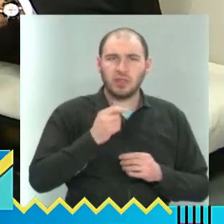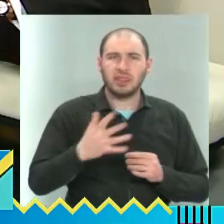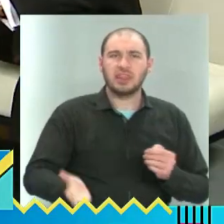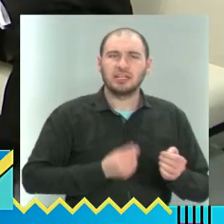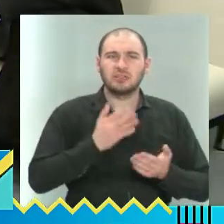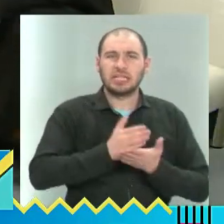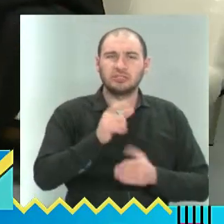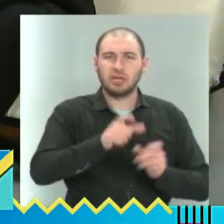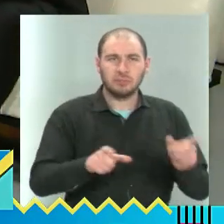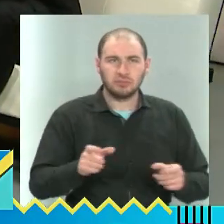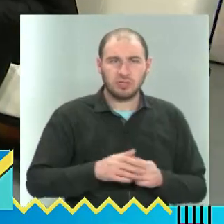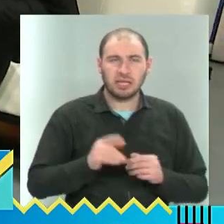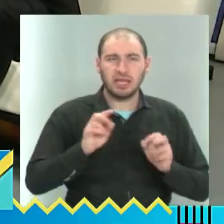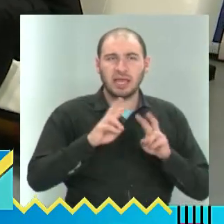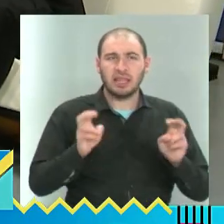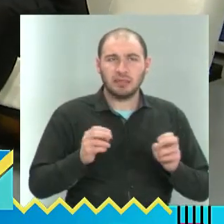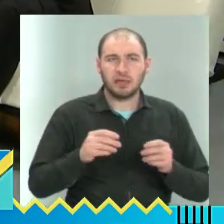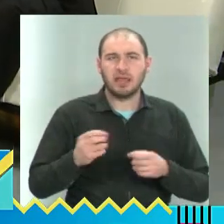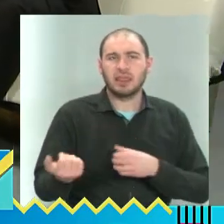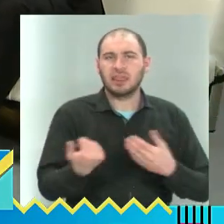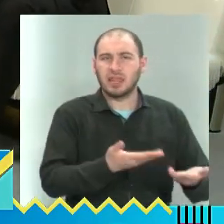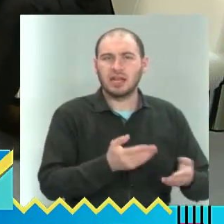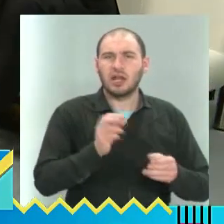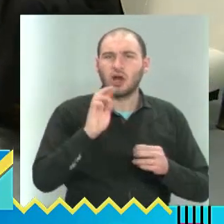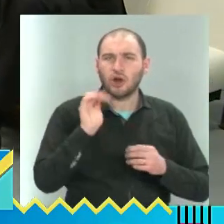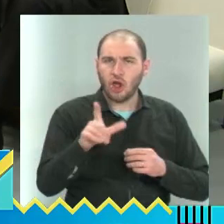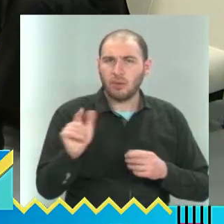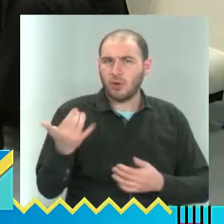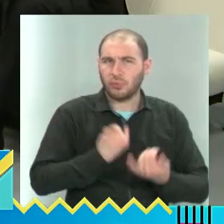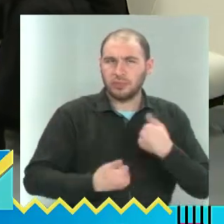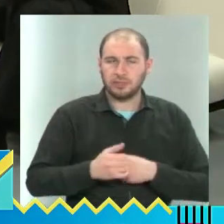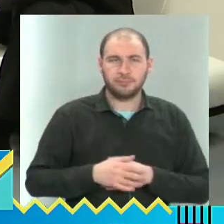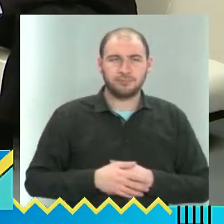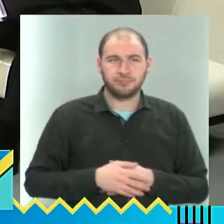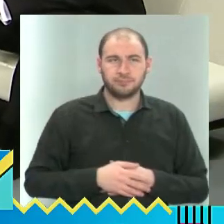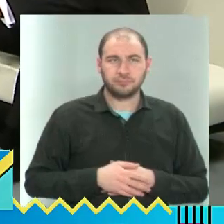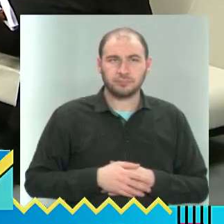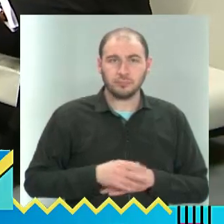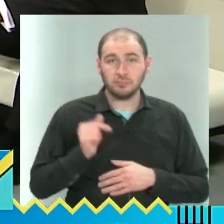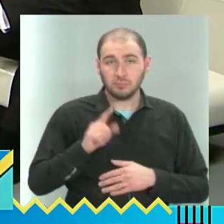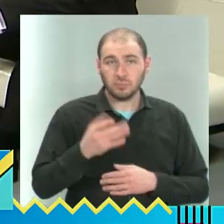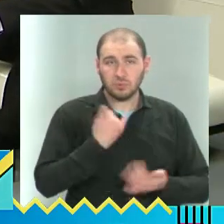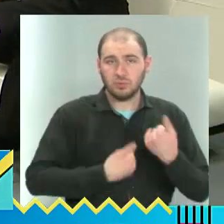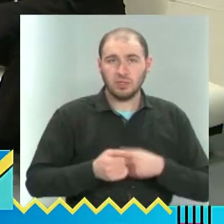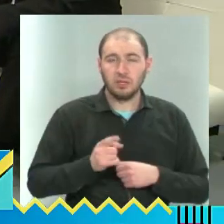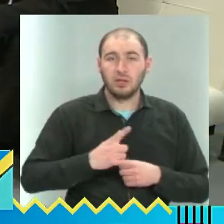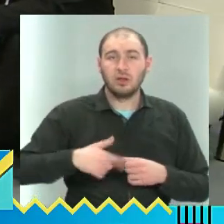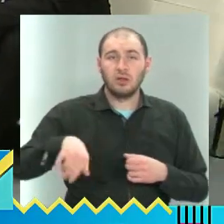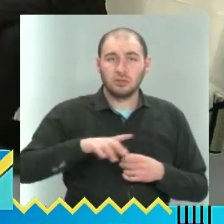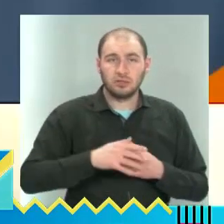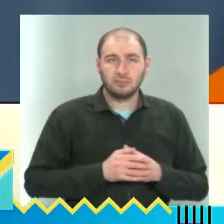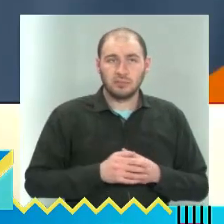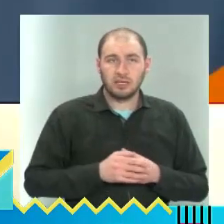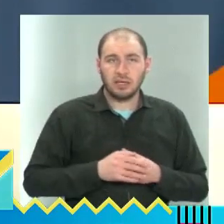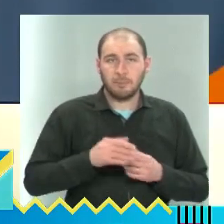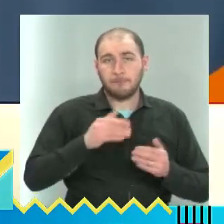Dirección de Derechos Humanos ya tiene que ver más con la restitución. ¿Cuál es el rol? Explícanos un poco, Darío. Bueno, como bien decís, nosotros estamos por ahí en